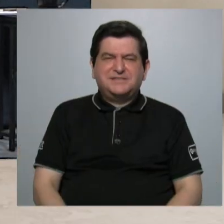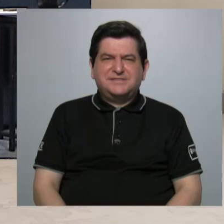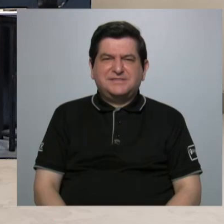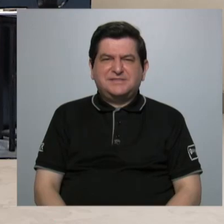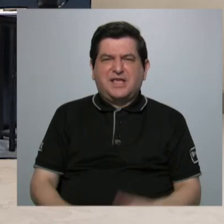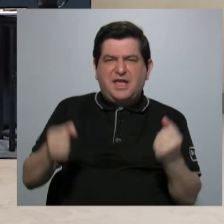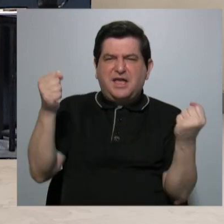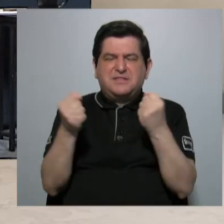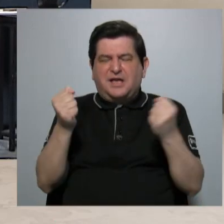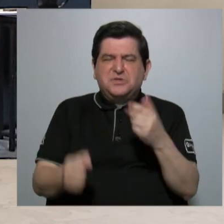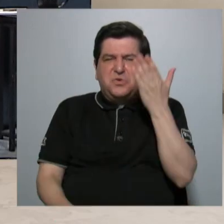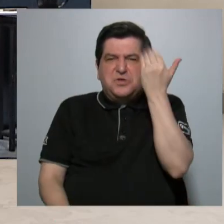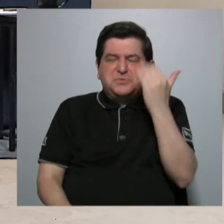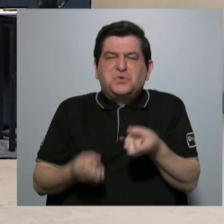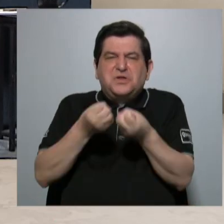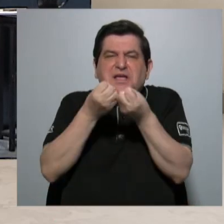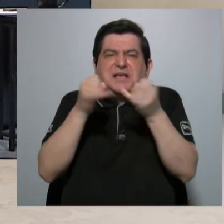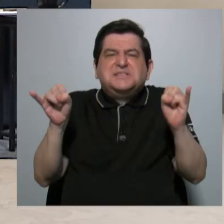violines? Exactamente.